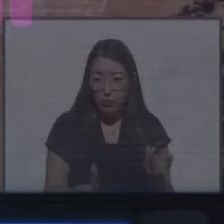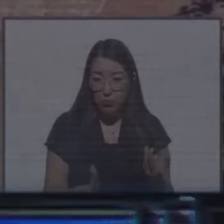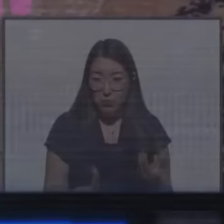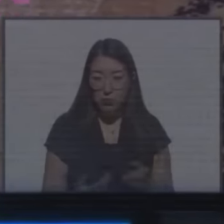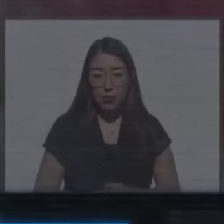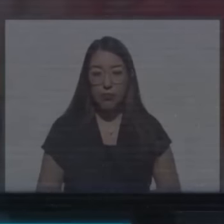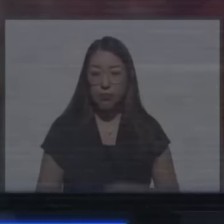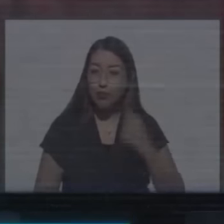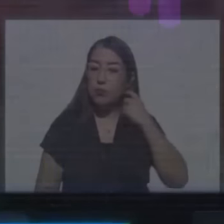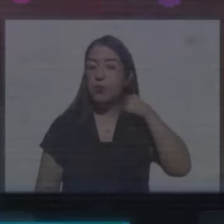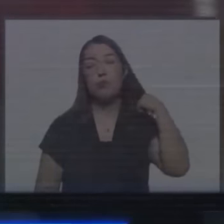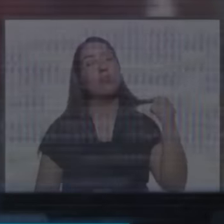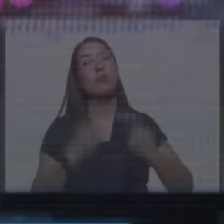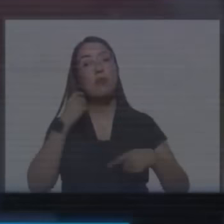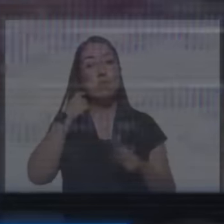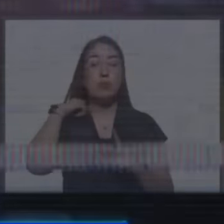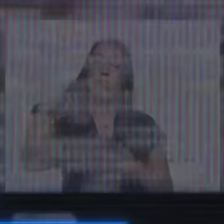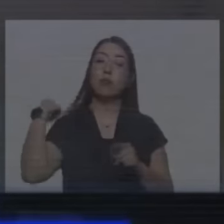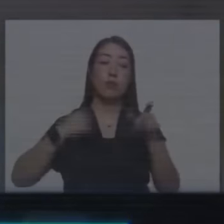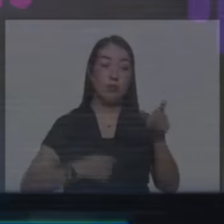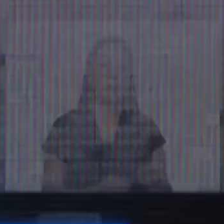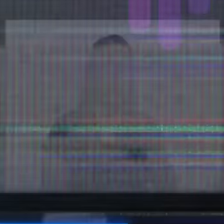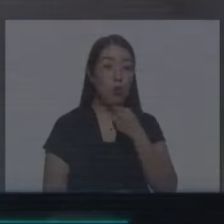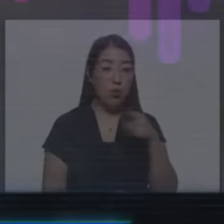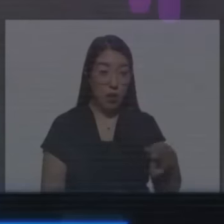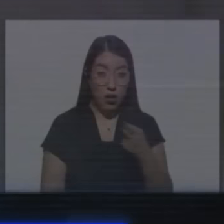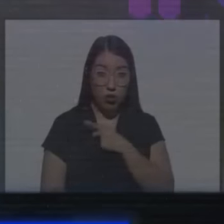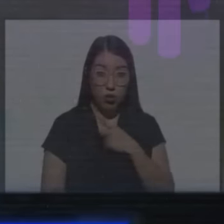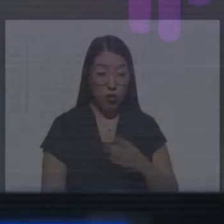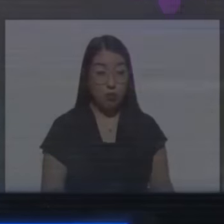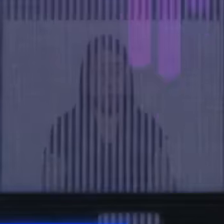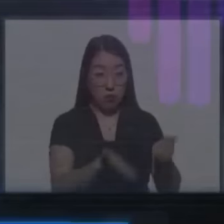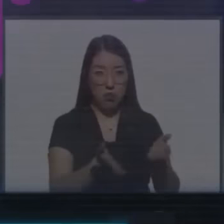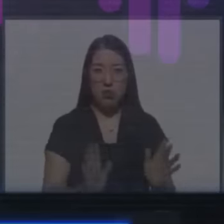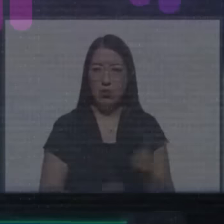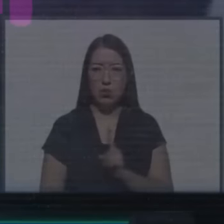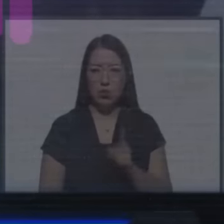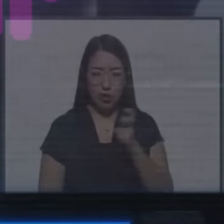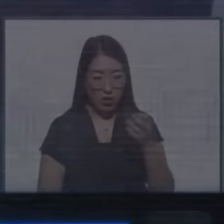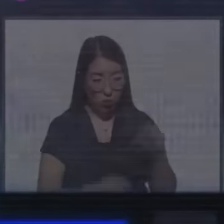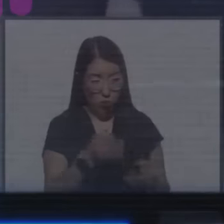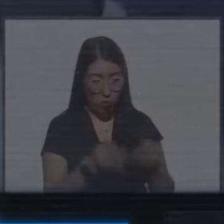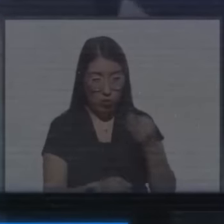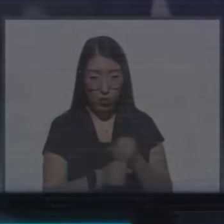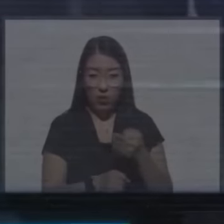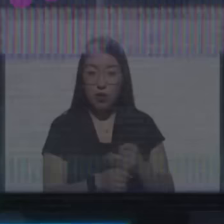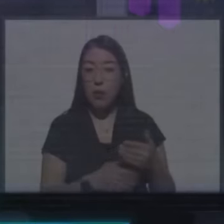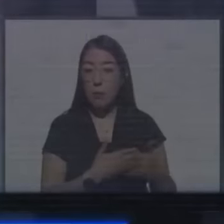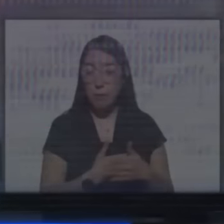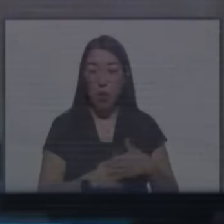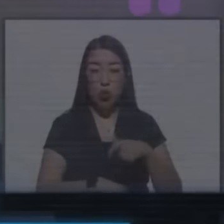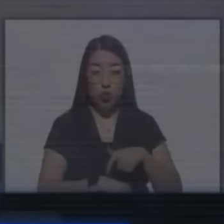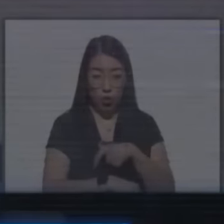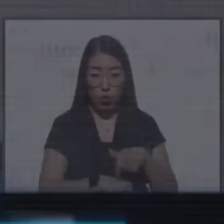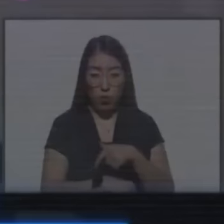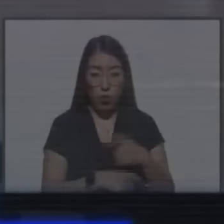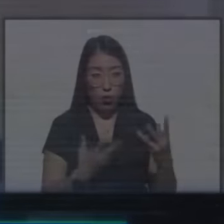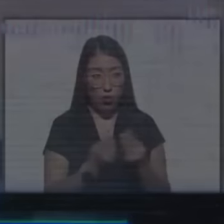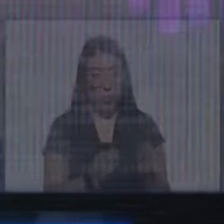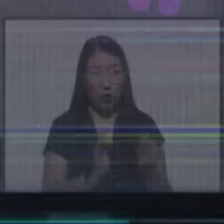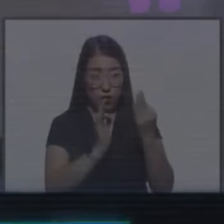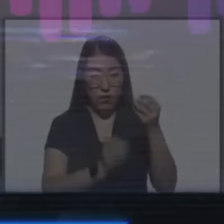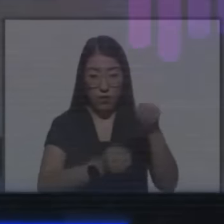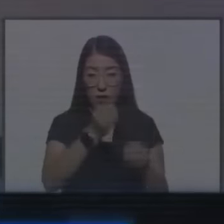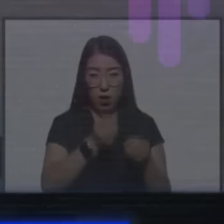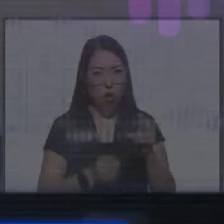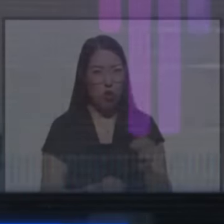pero mira, además debo decir, no es un criminal que se formó solo. Ese juicio, hoy, en unas horas, cuando esté frente al juez, no lo están